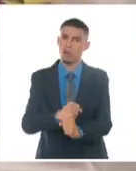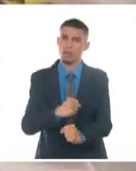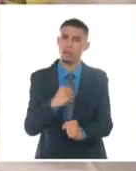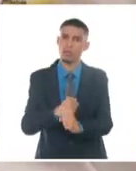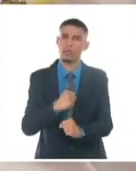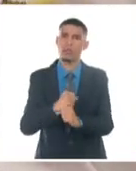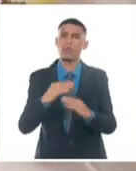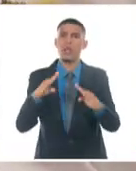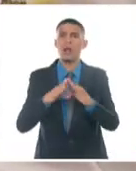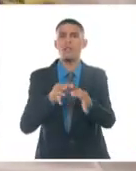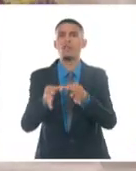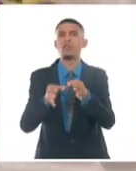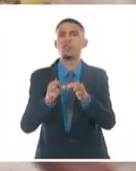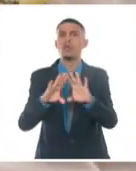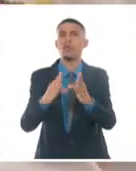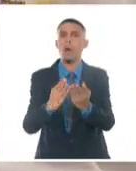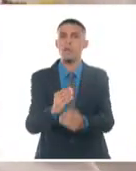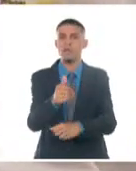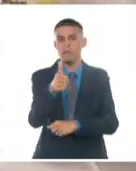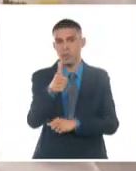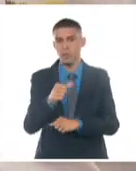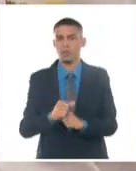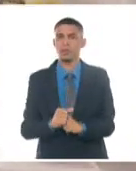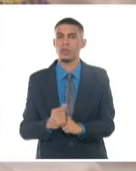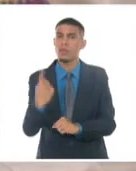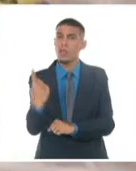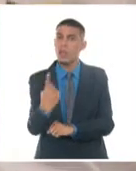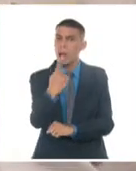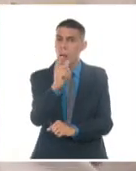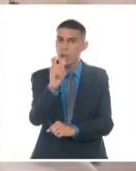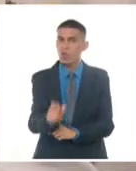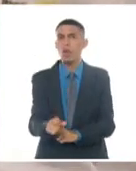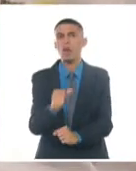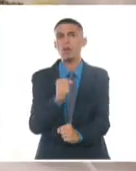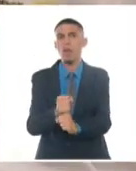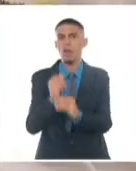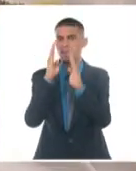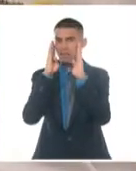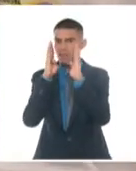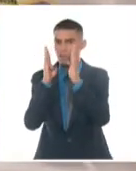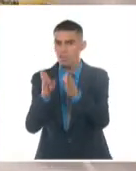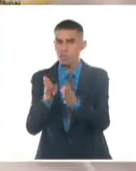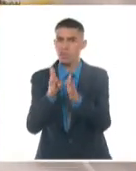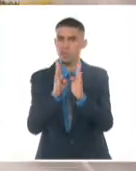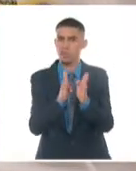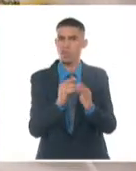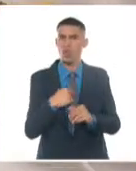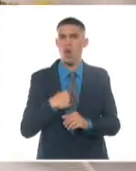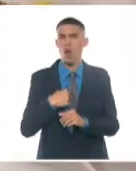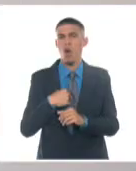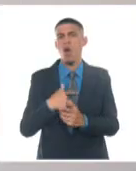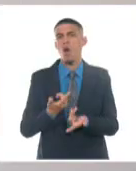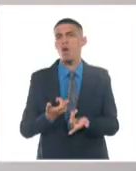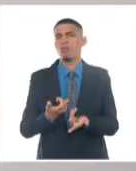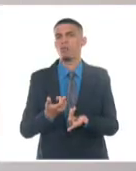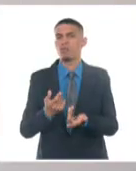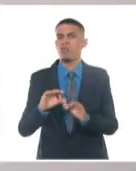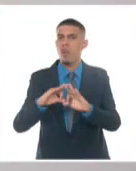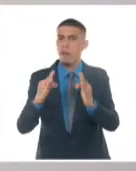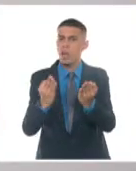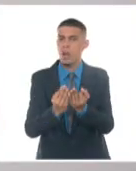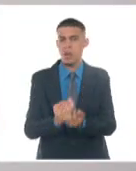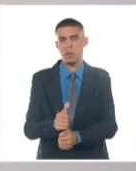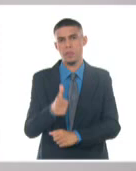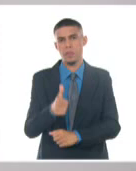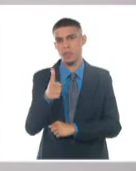casa funciona todo de maravilla, cada uno hace su parte y no tenemos. Soy muy feliz con mi familia, los 3 médicos, y siempre